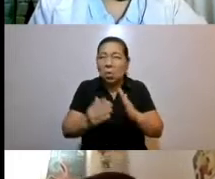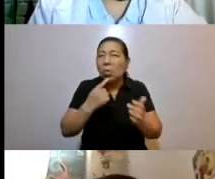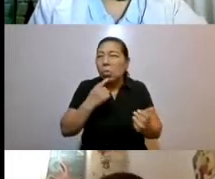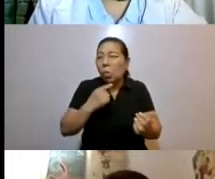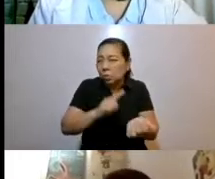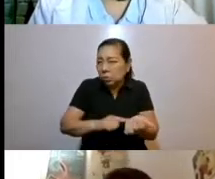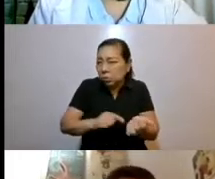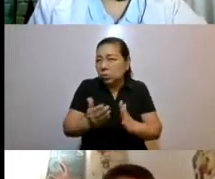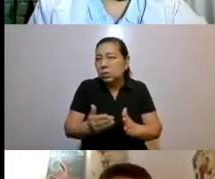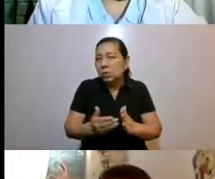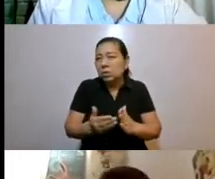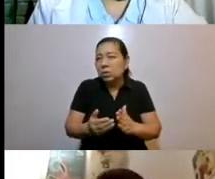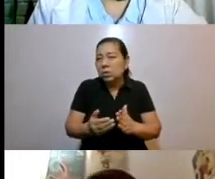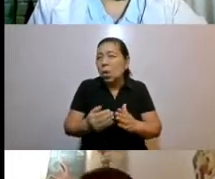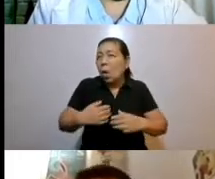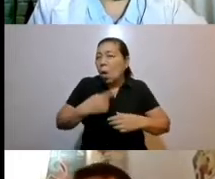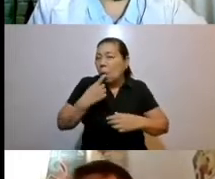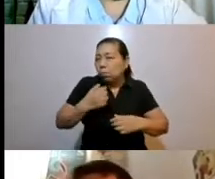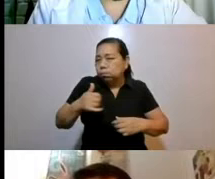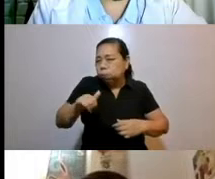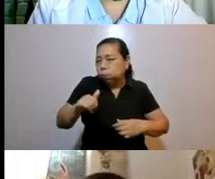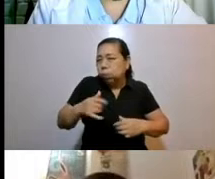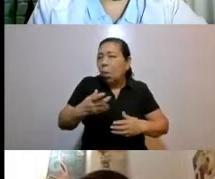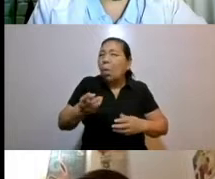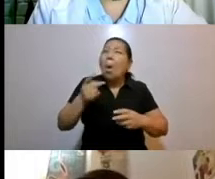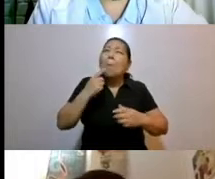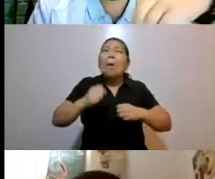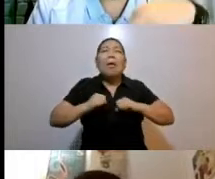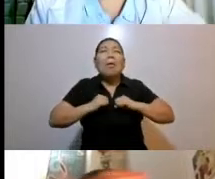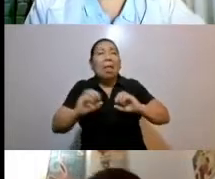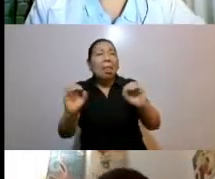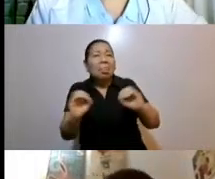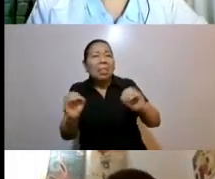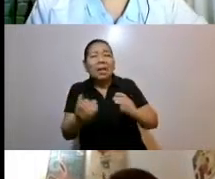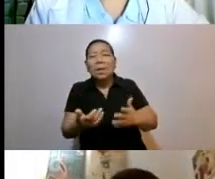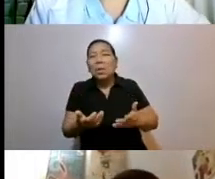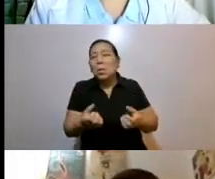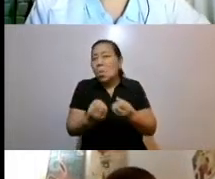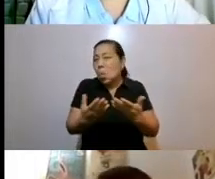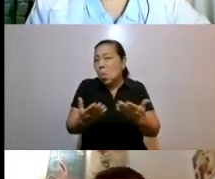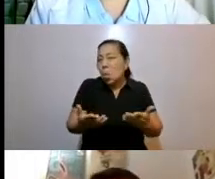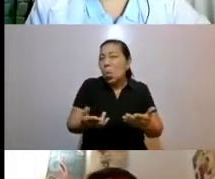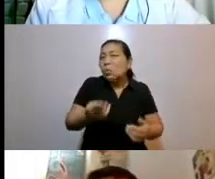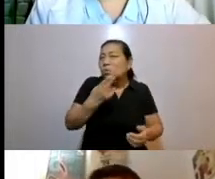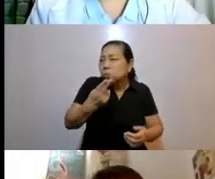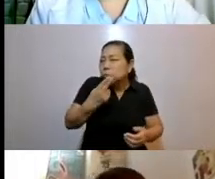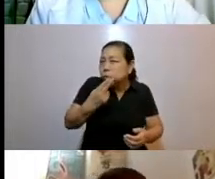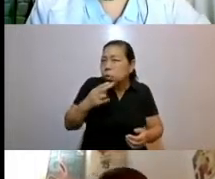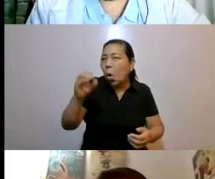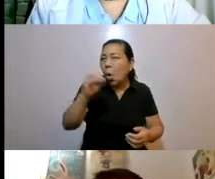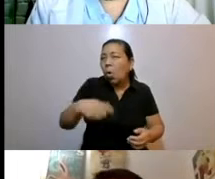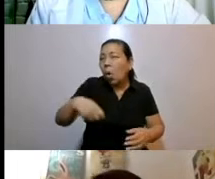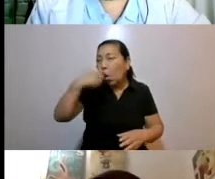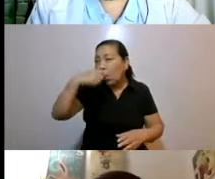elevándose, una obesidad o un sedentarismo, o el consumo de tabaco o de drogas